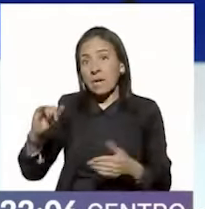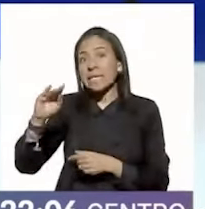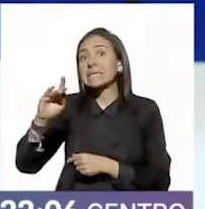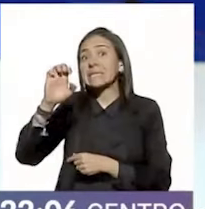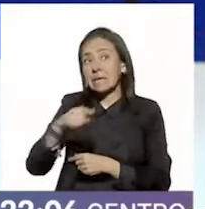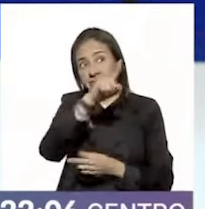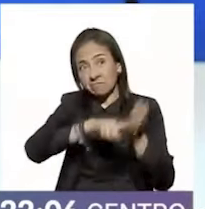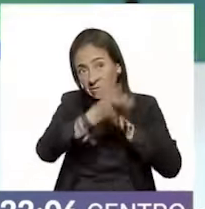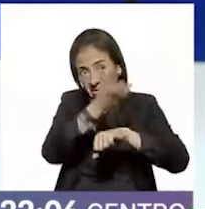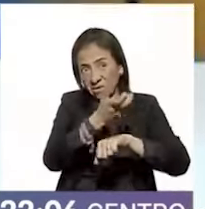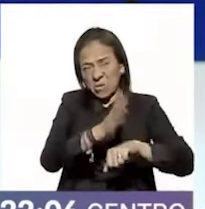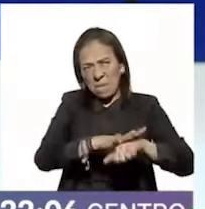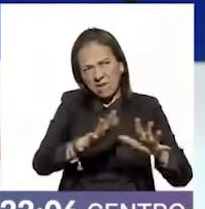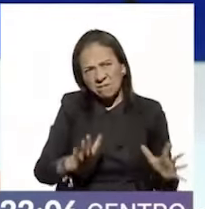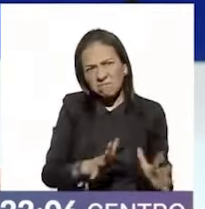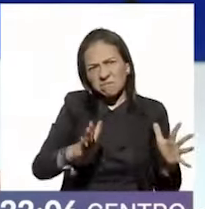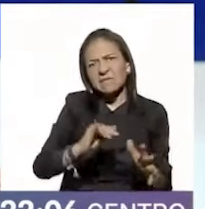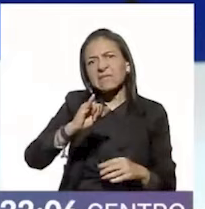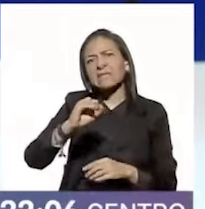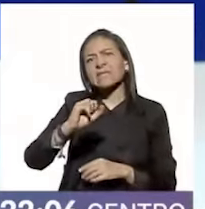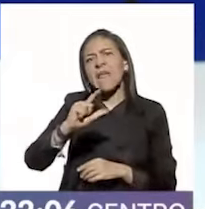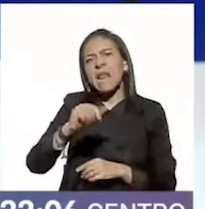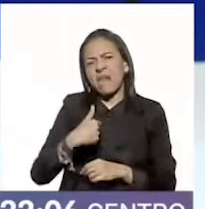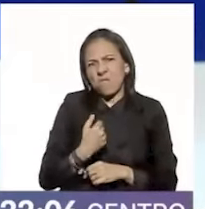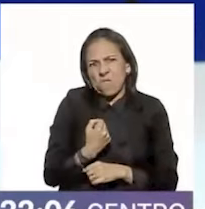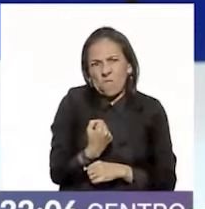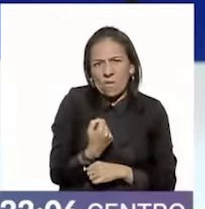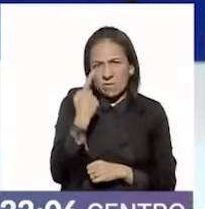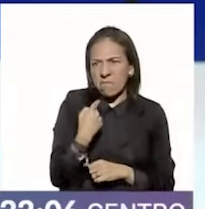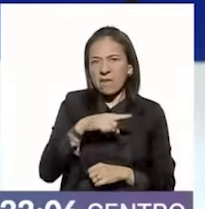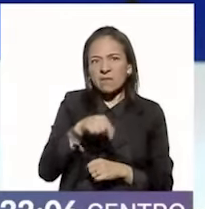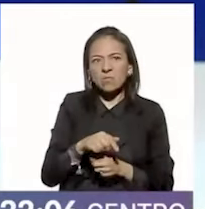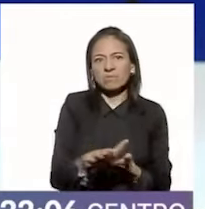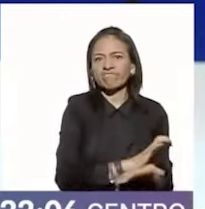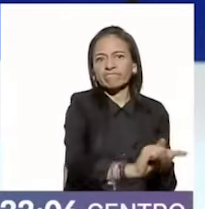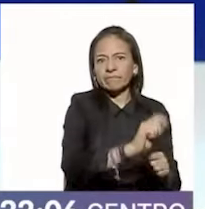empezó a alimentar al islamismo radical para acabar con ellos, igual que apoyaron